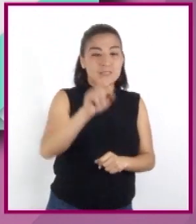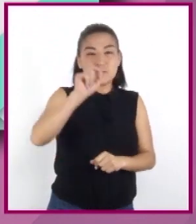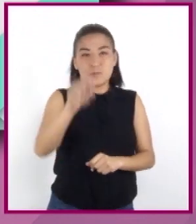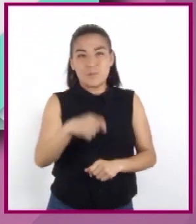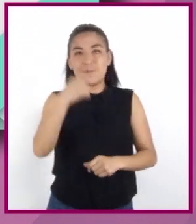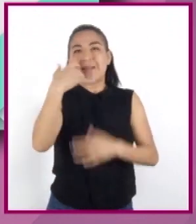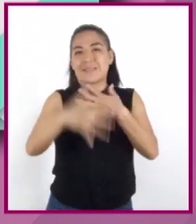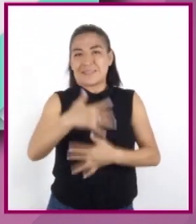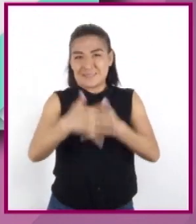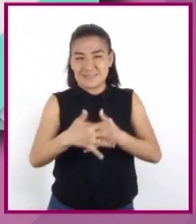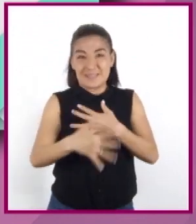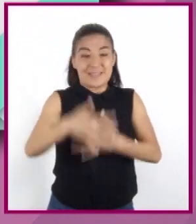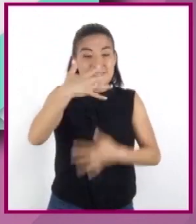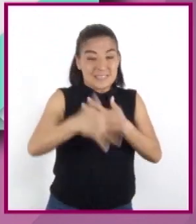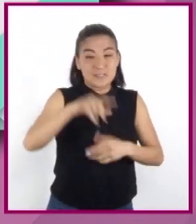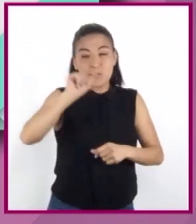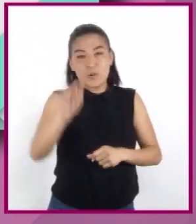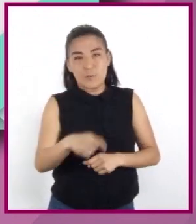10,15,